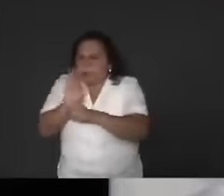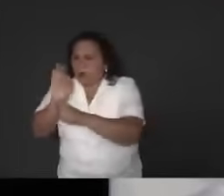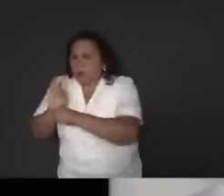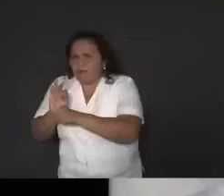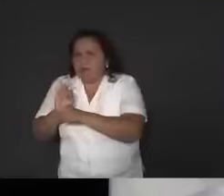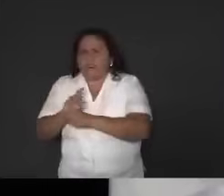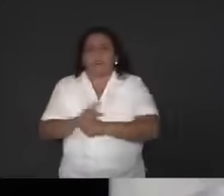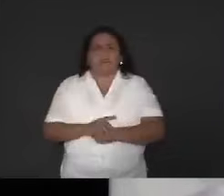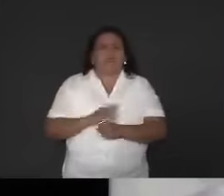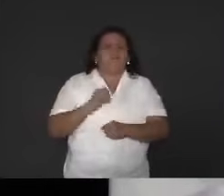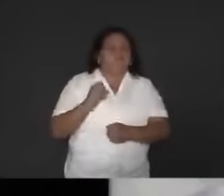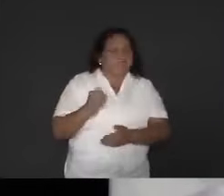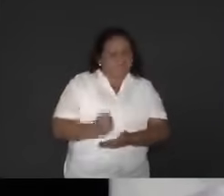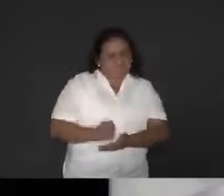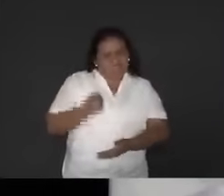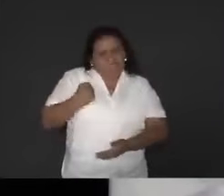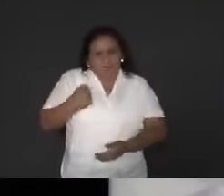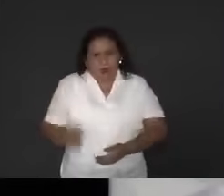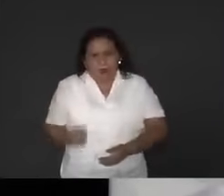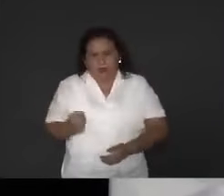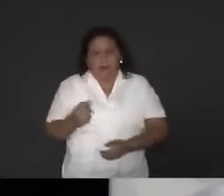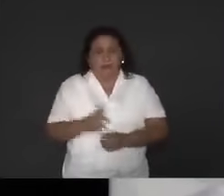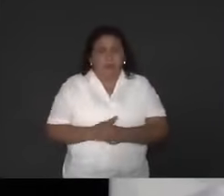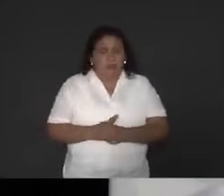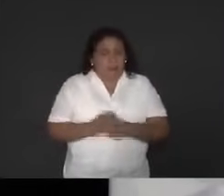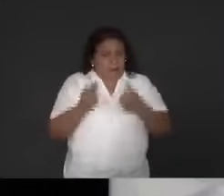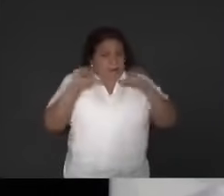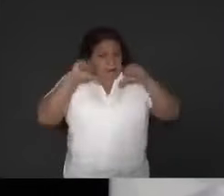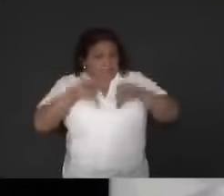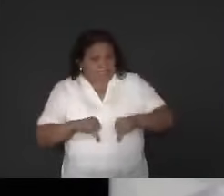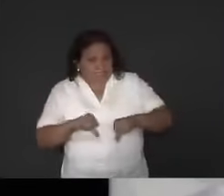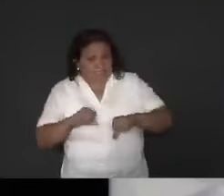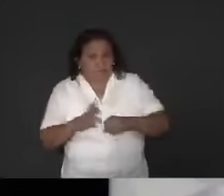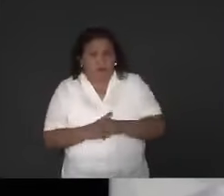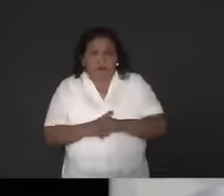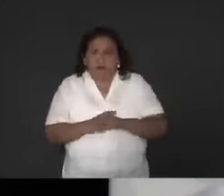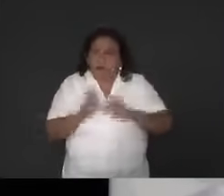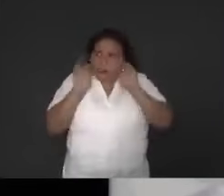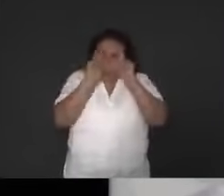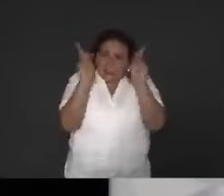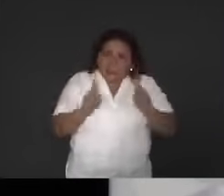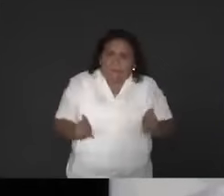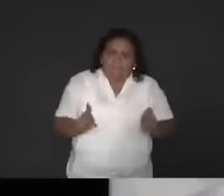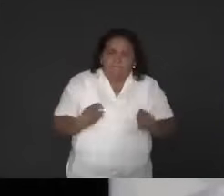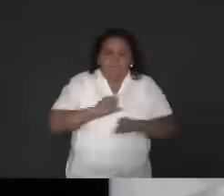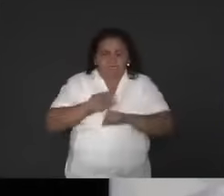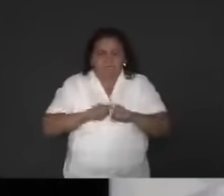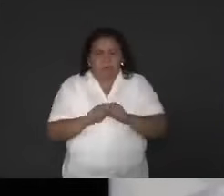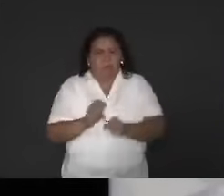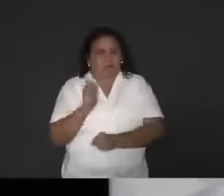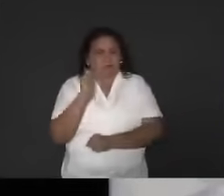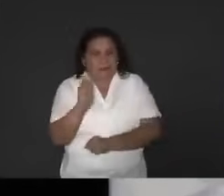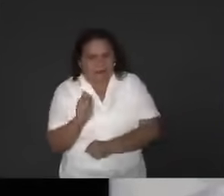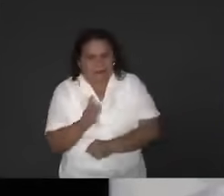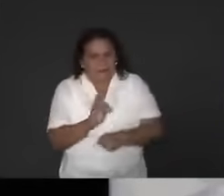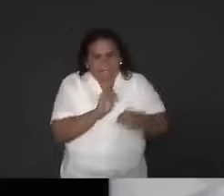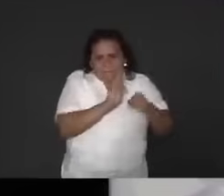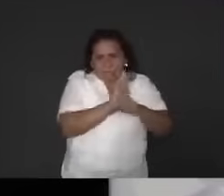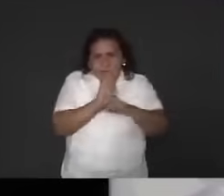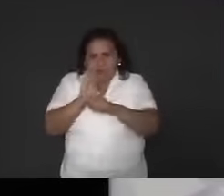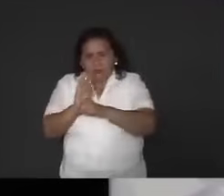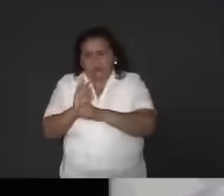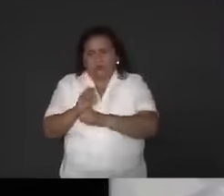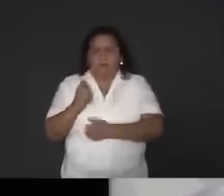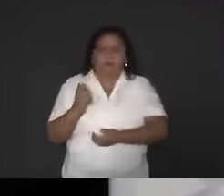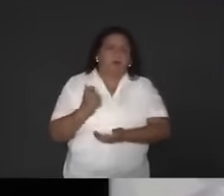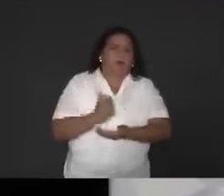cueste lo que cueste. La que significa perder nuestra armonía y nuestra paz social o la que significa protegerla,